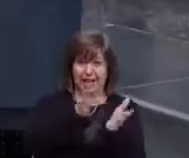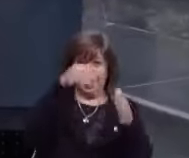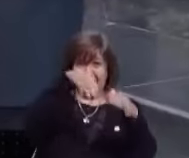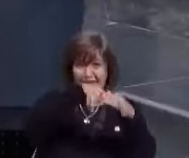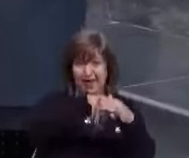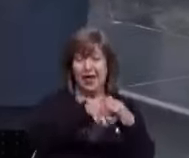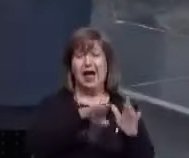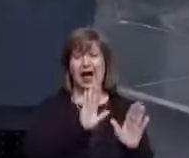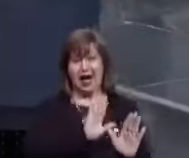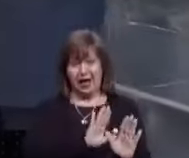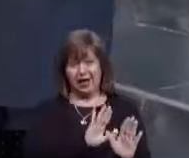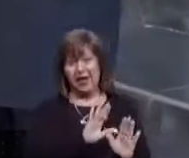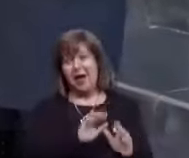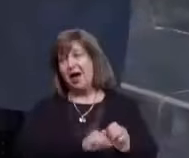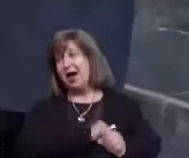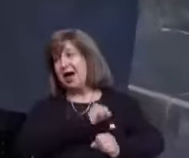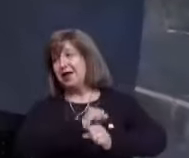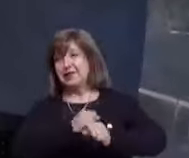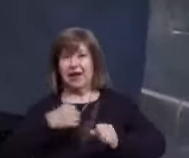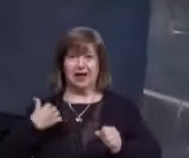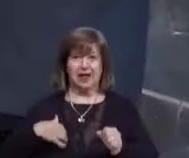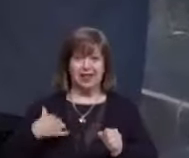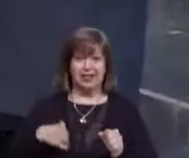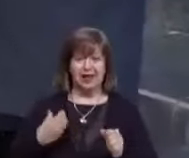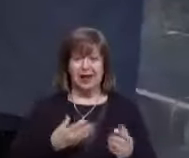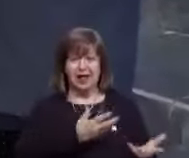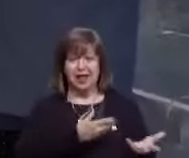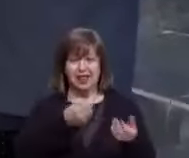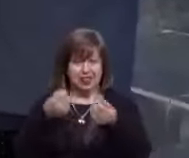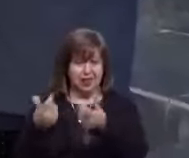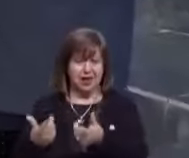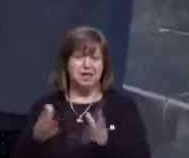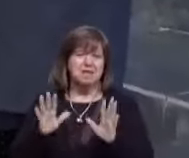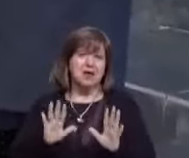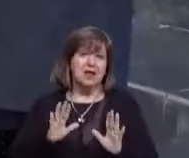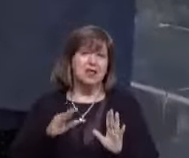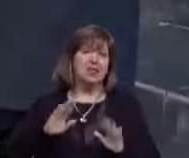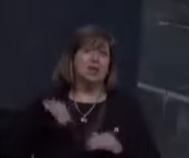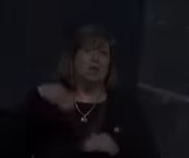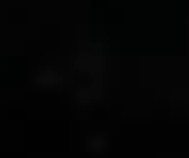gracias por este móvil y gracias a todos ellos por prestarse a charlar con nosotros. Abrazo, Juli, gracias.